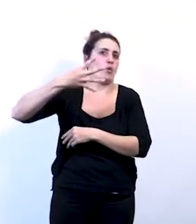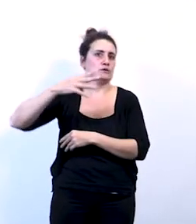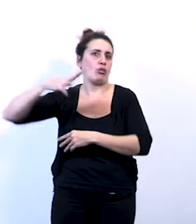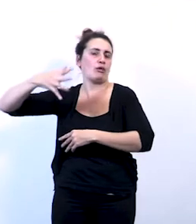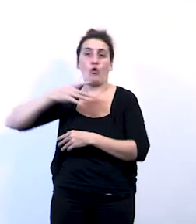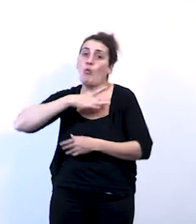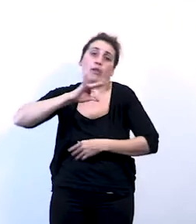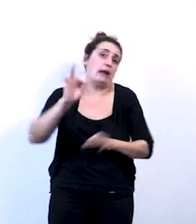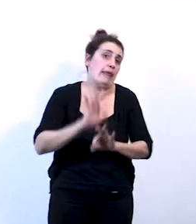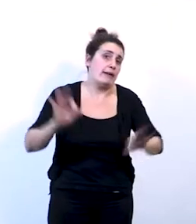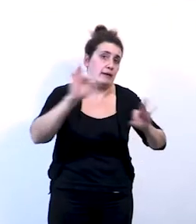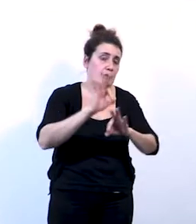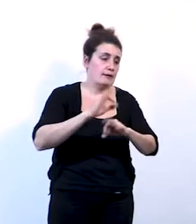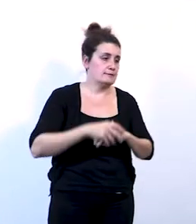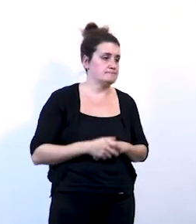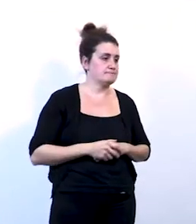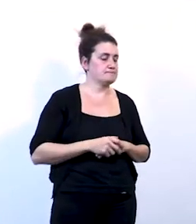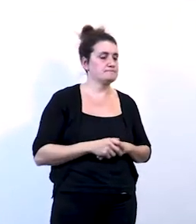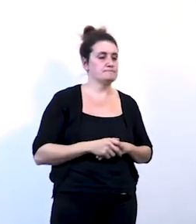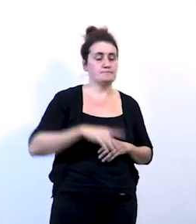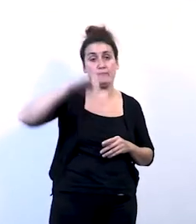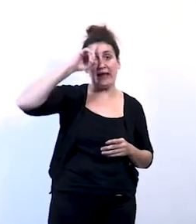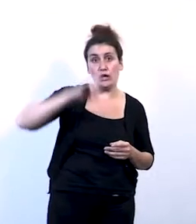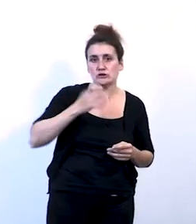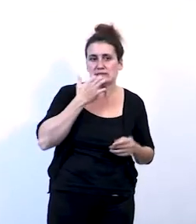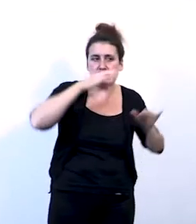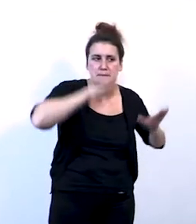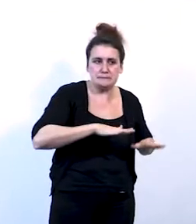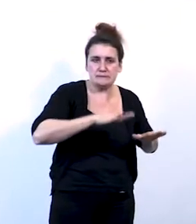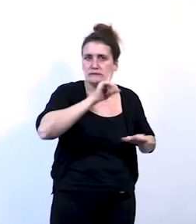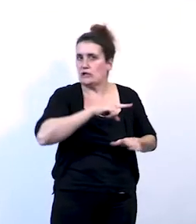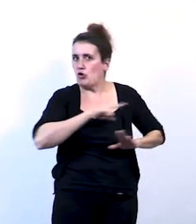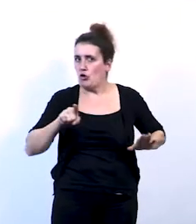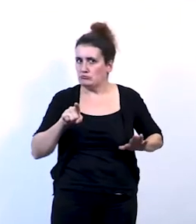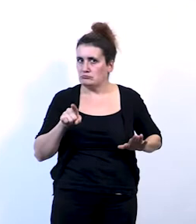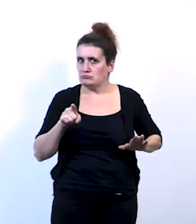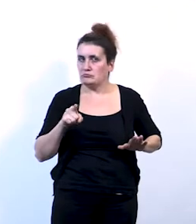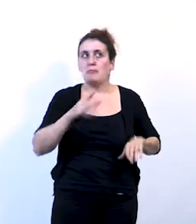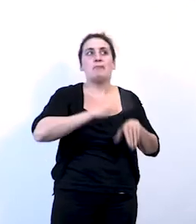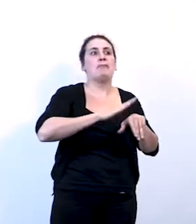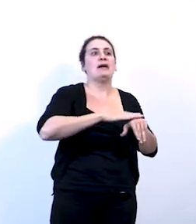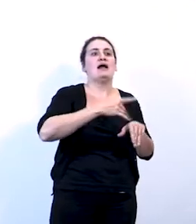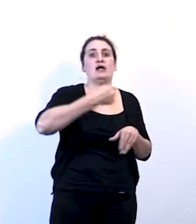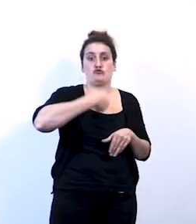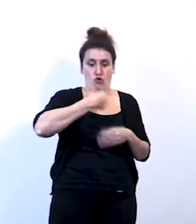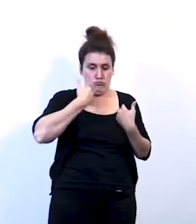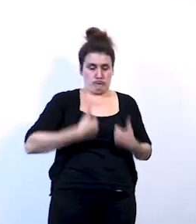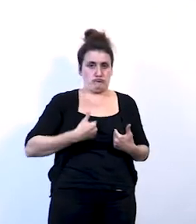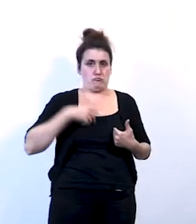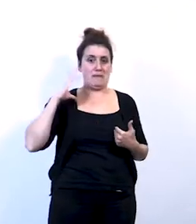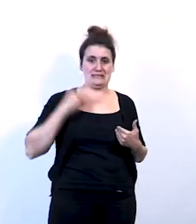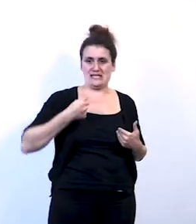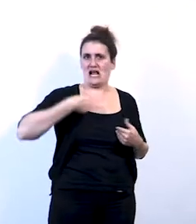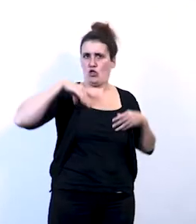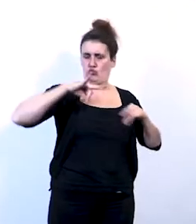nada, no sé si van a estar o no. Es para que yo, como una palestina dueña de esta